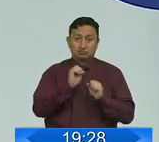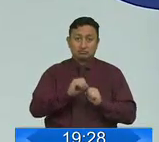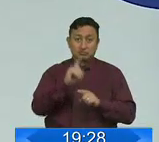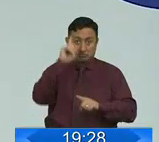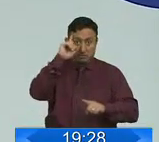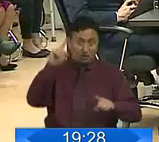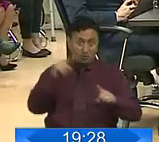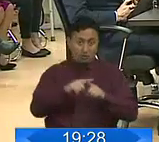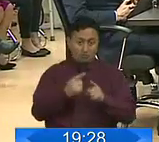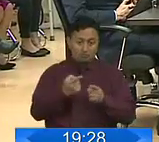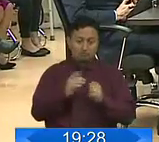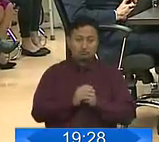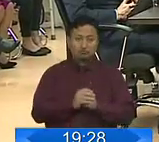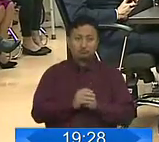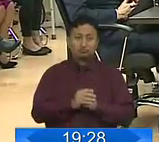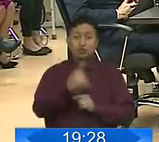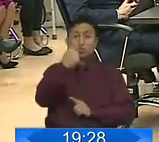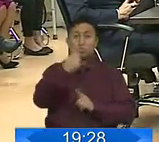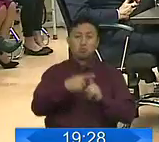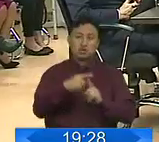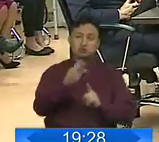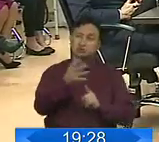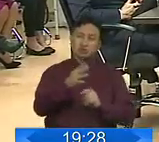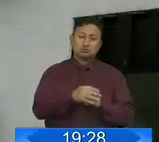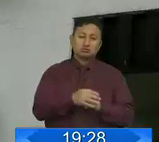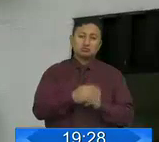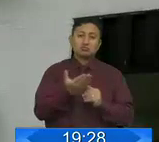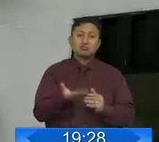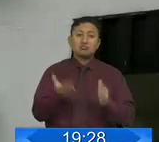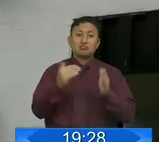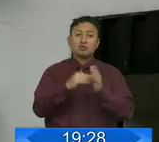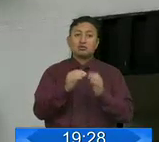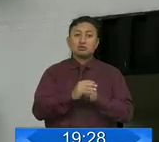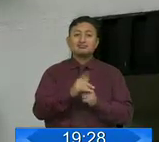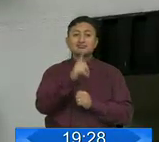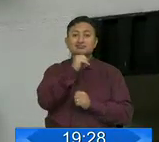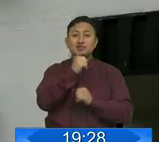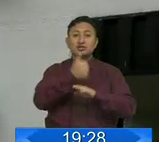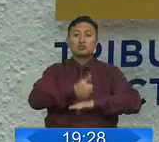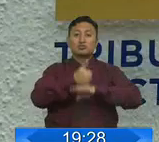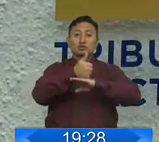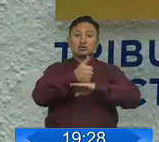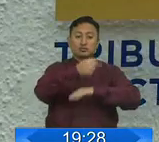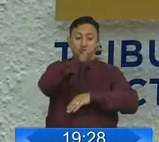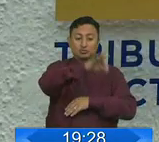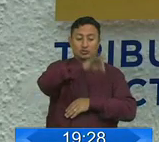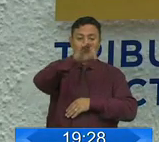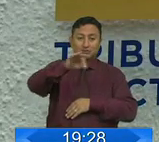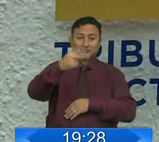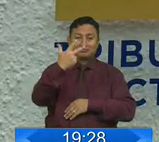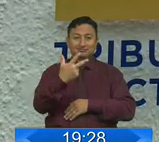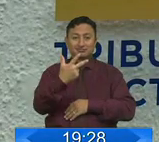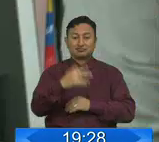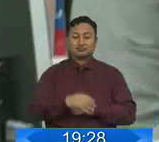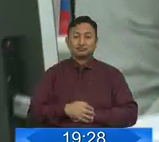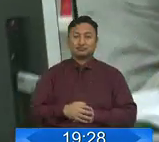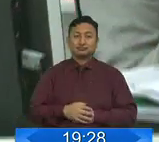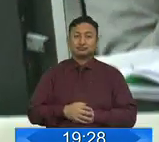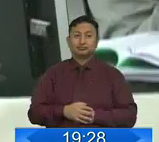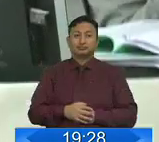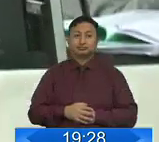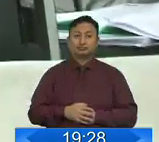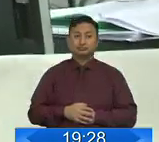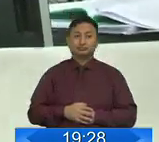Es decir, en un mes aproximadamente se sabría quiénes completarían el Tribunal Contencioso Electoral. En Quito